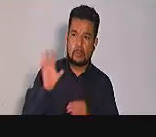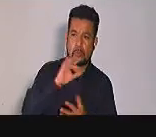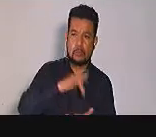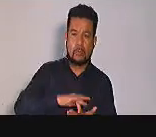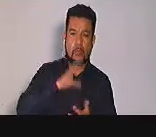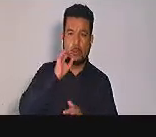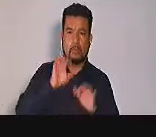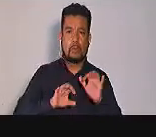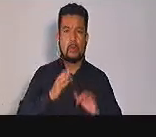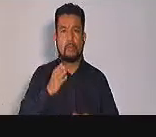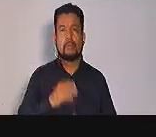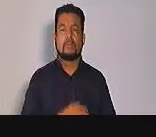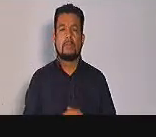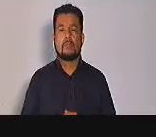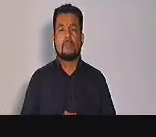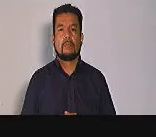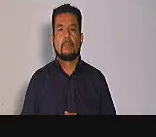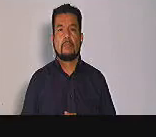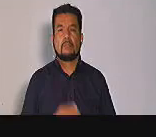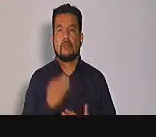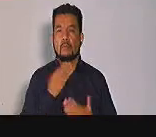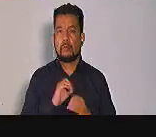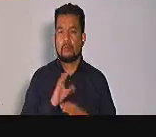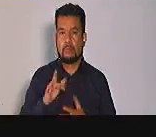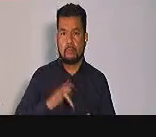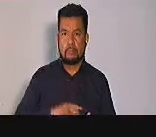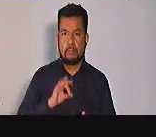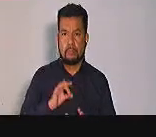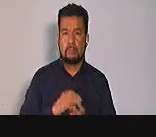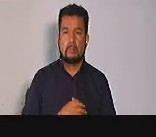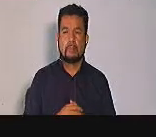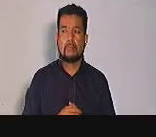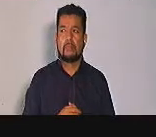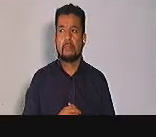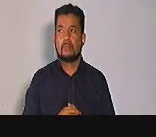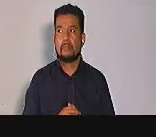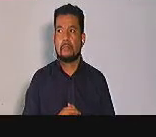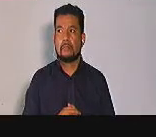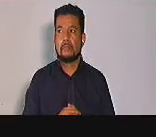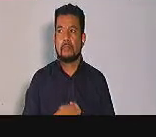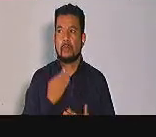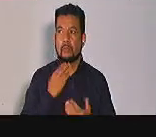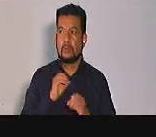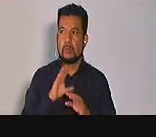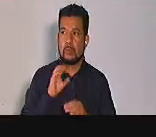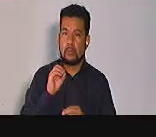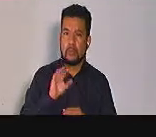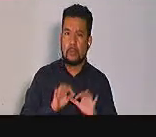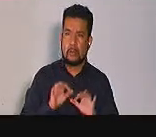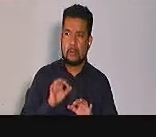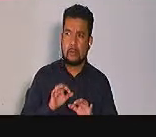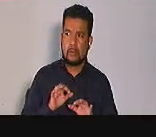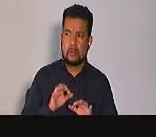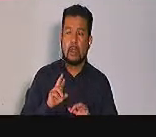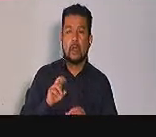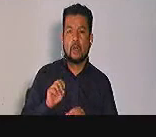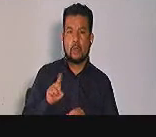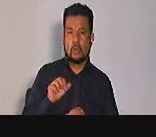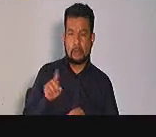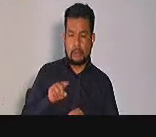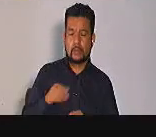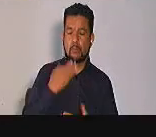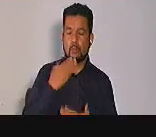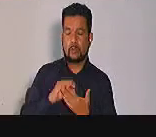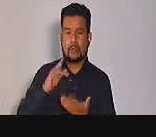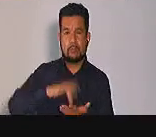presente, señor secretario. Concejal Barón, buen día, copiada su asistencia. Buenos días, señor secretario. Concejal Rosas, buen día,